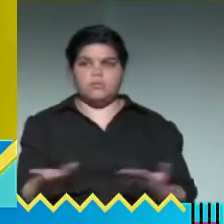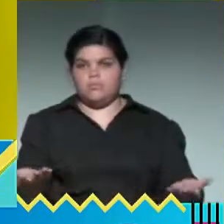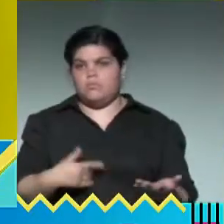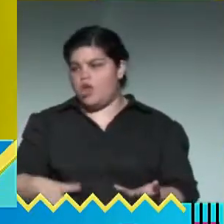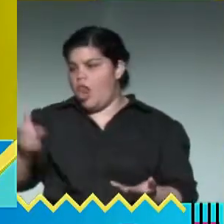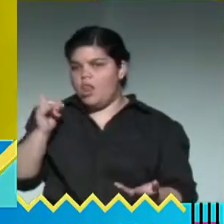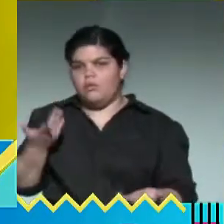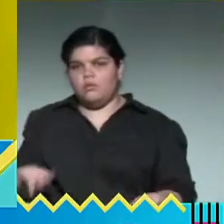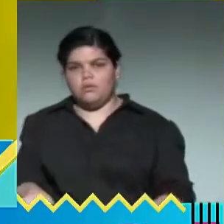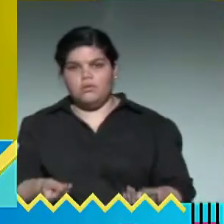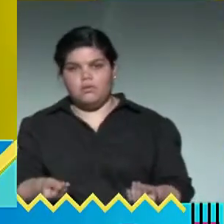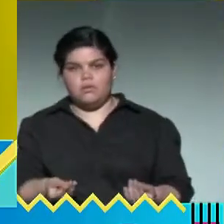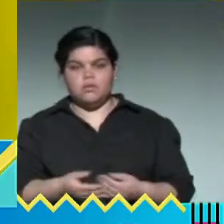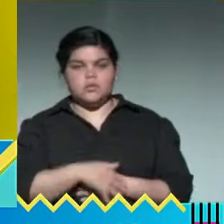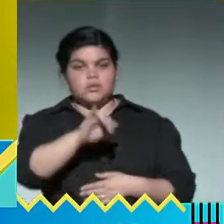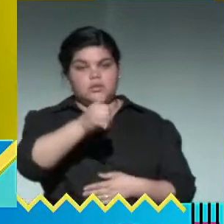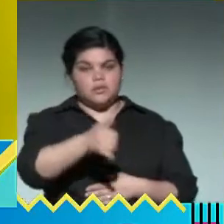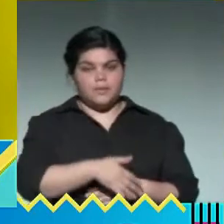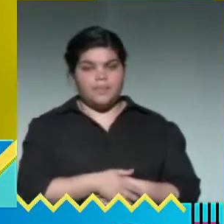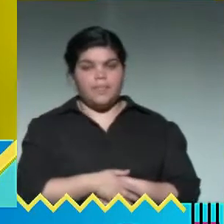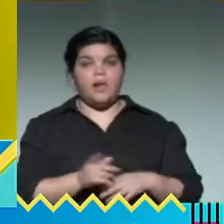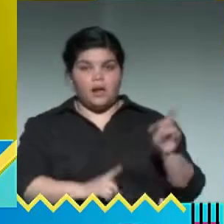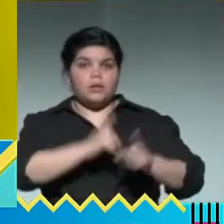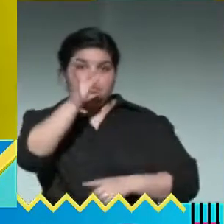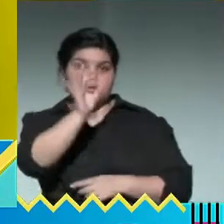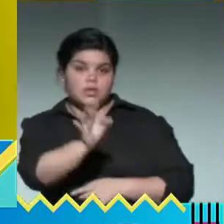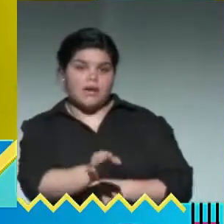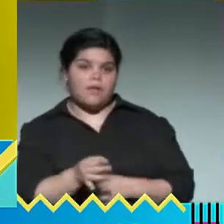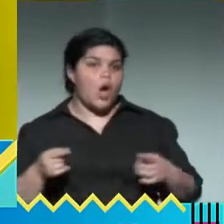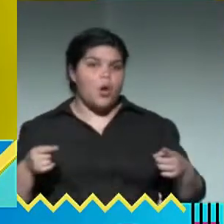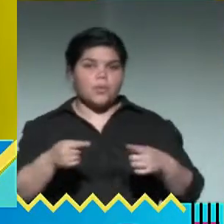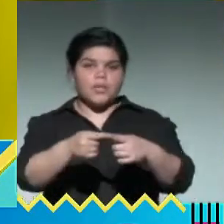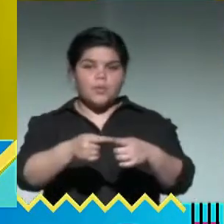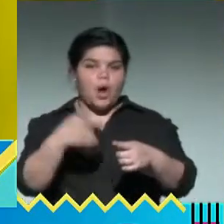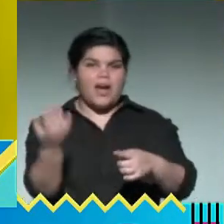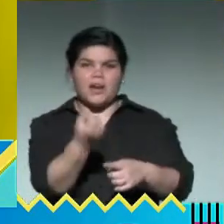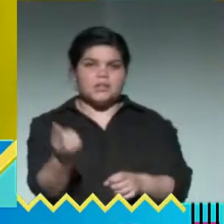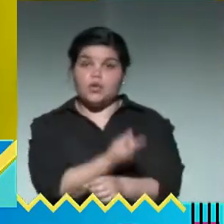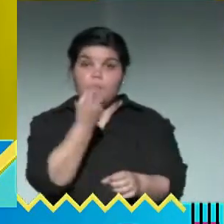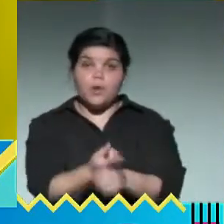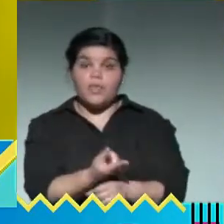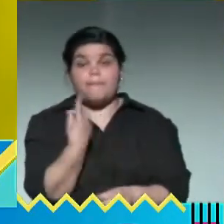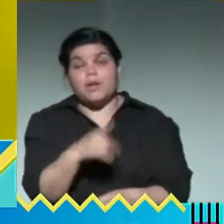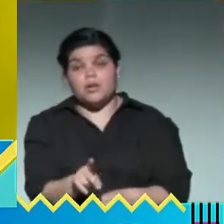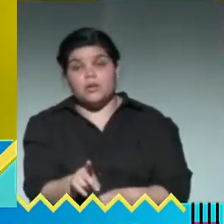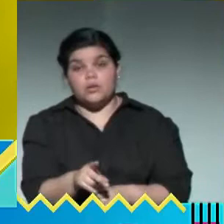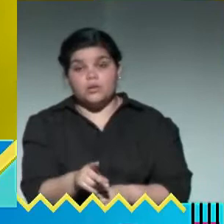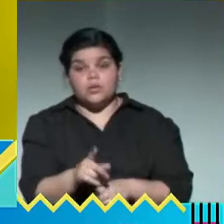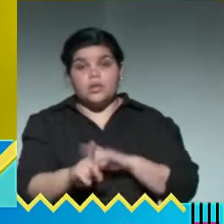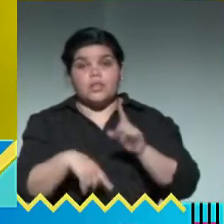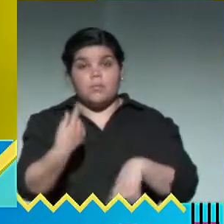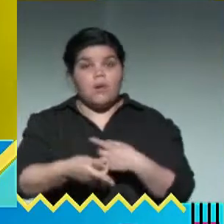digamos, yo creo, digo, hay algunos que dicen que sabían que no iban a llegar y la pusieron igual, bueno, esas cosas yo la verdad que no opino sobre eso. Lo que sí sé,